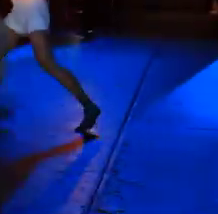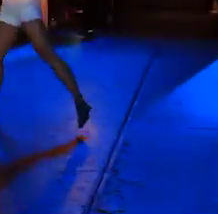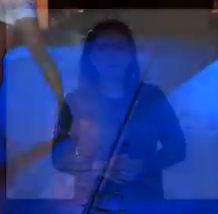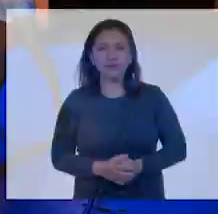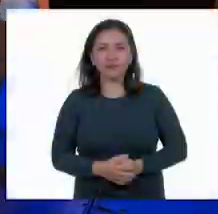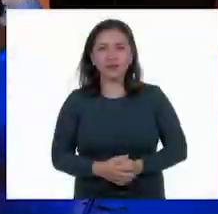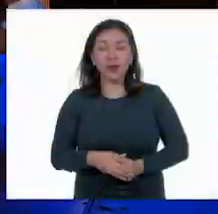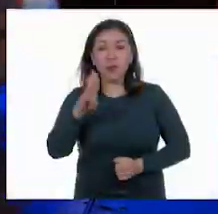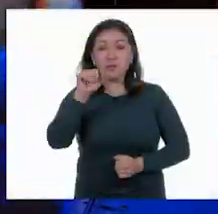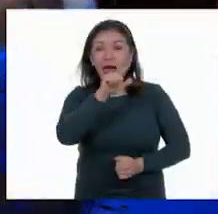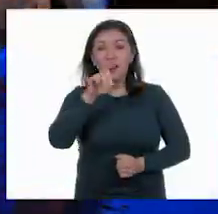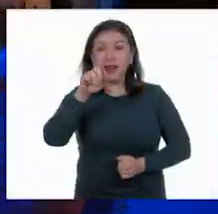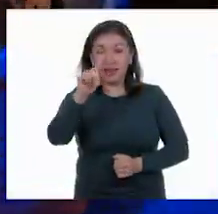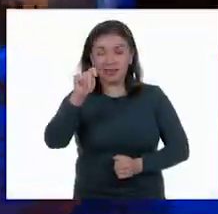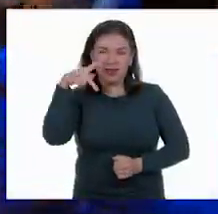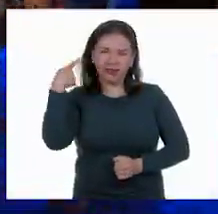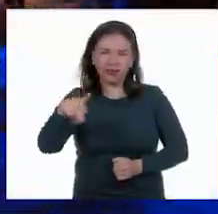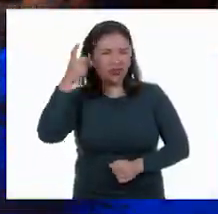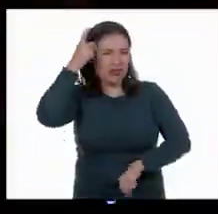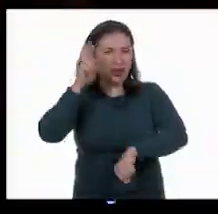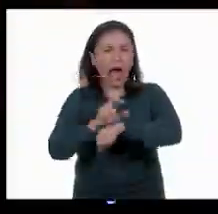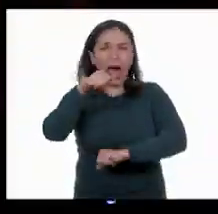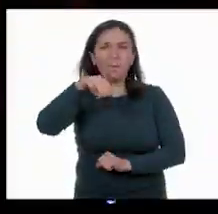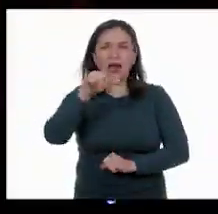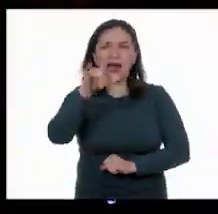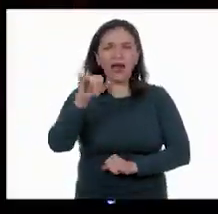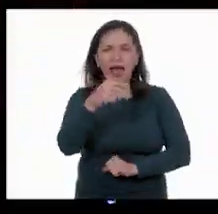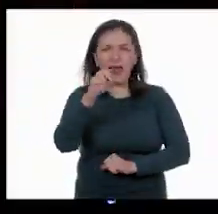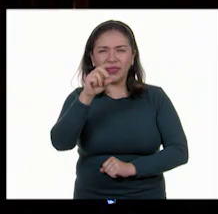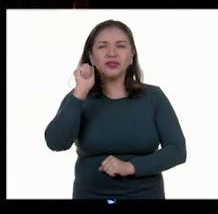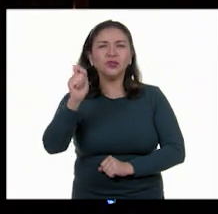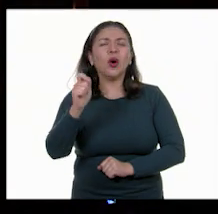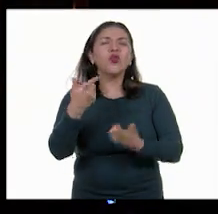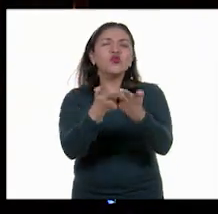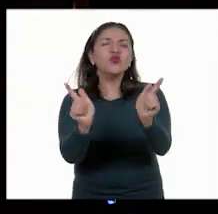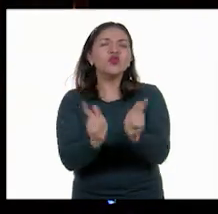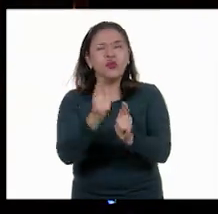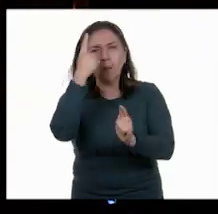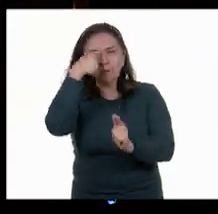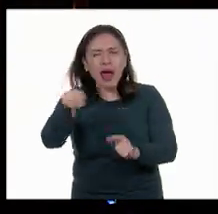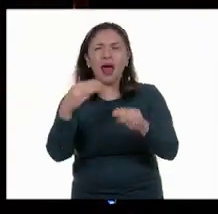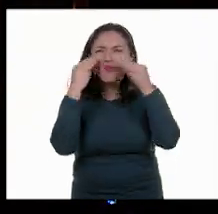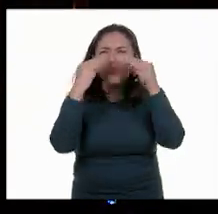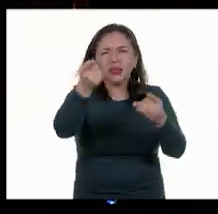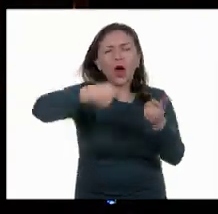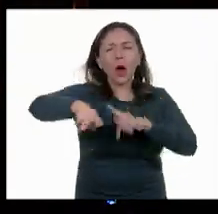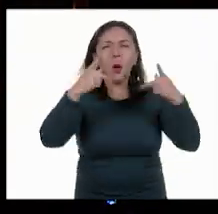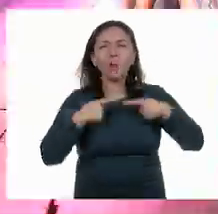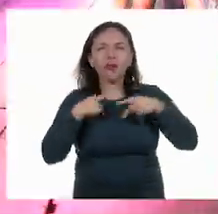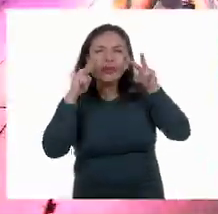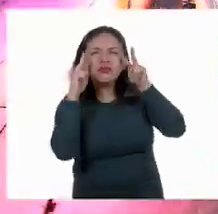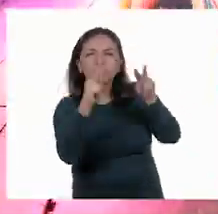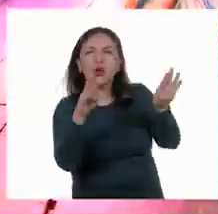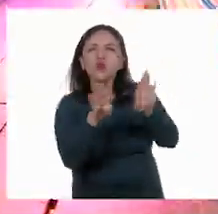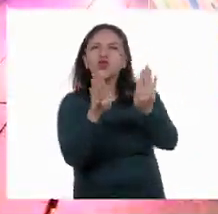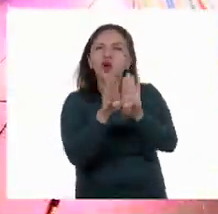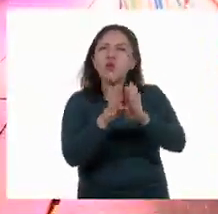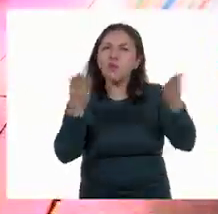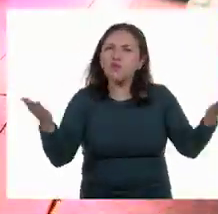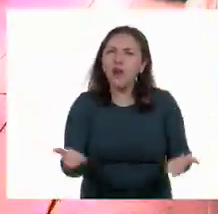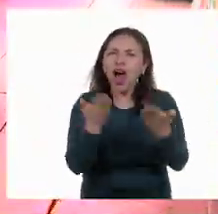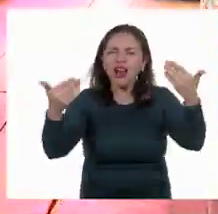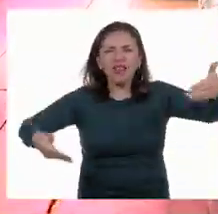El Ballet Folclórico de México de Amalia Hernández es una compañía dedicada a mostrar al público una versión escénica, teatral